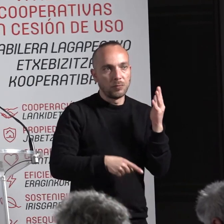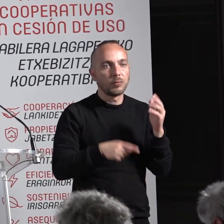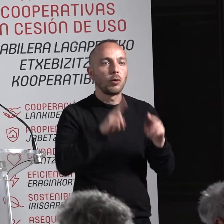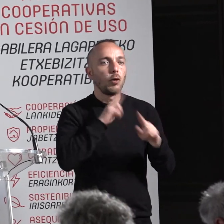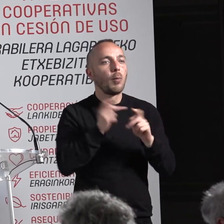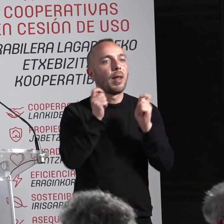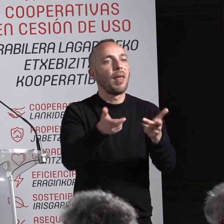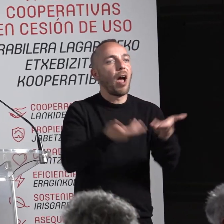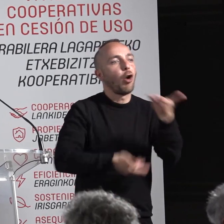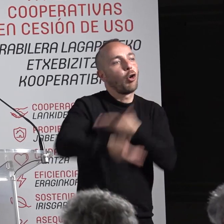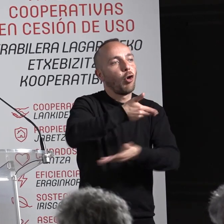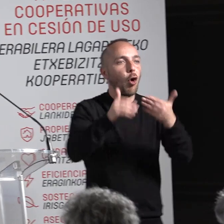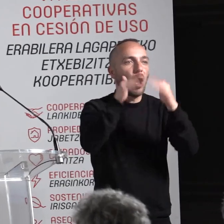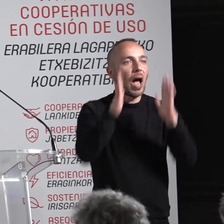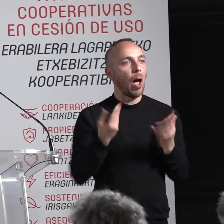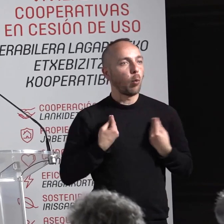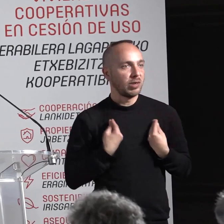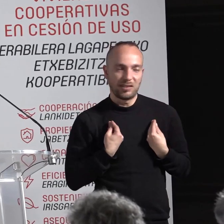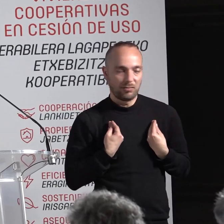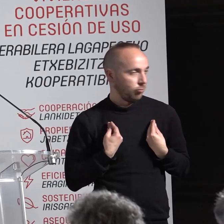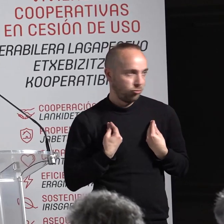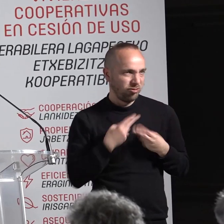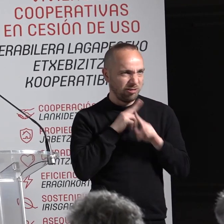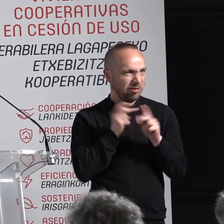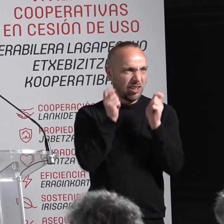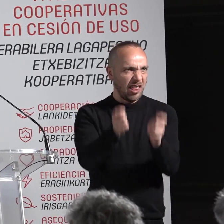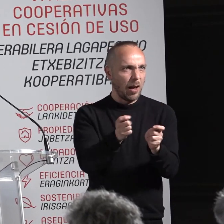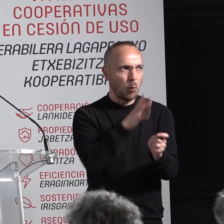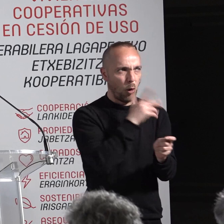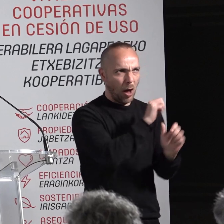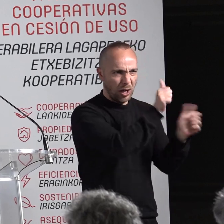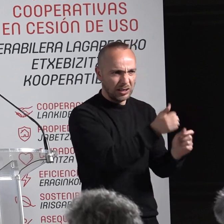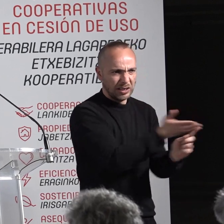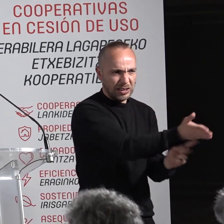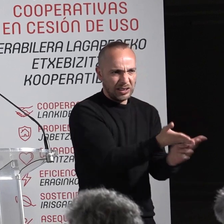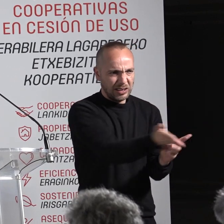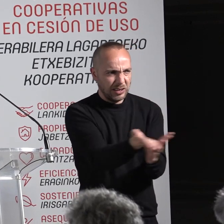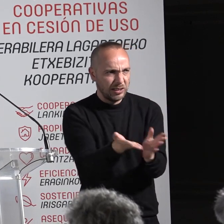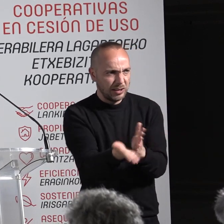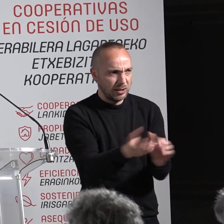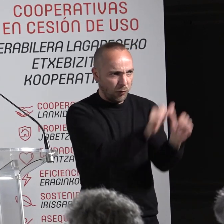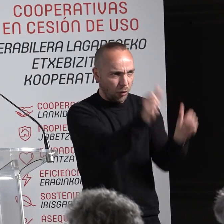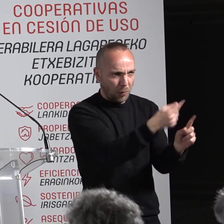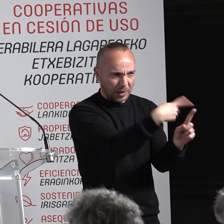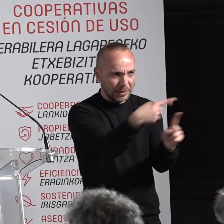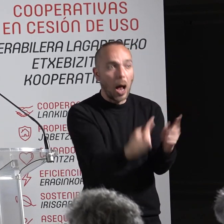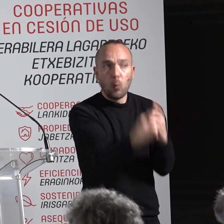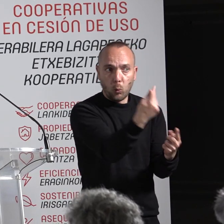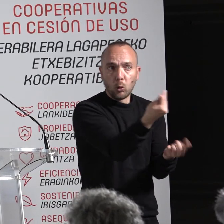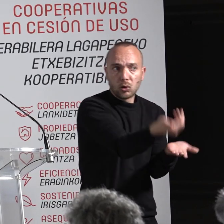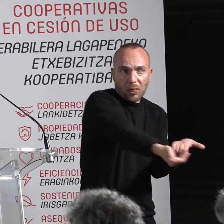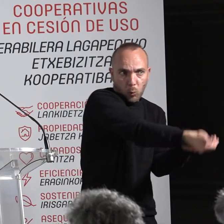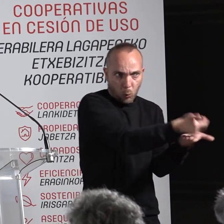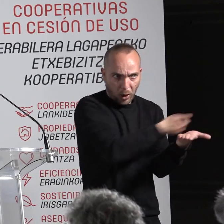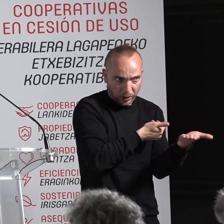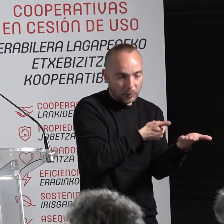cohousing, porque el cohousing ya ha empezado a venir muchas modalidades de cohousing, incluso lucrativo, y entonces, bueno,